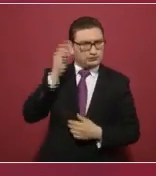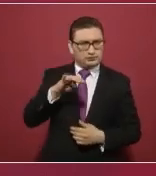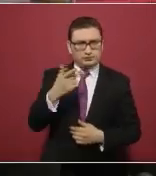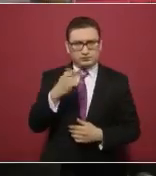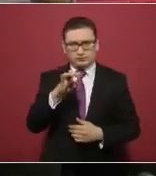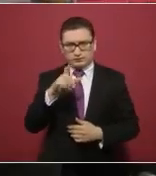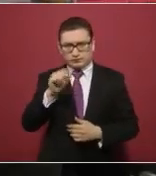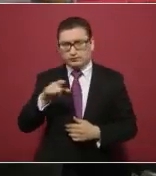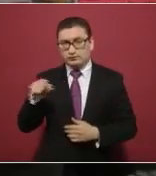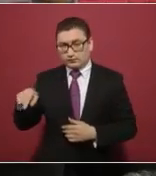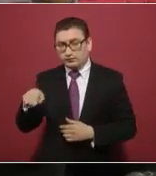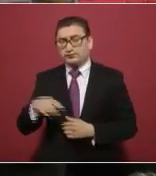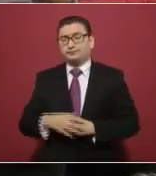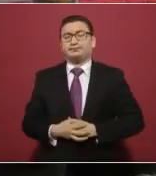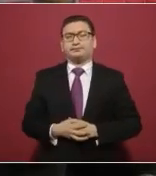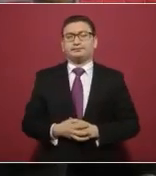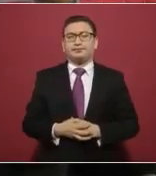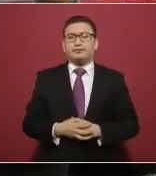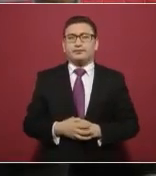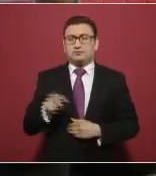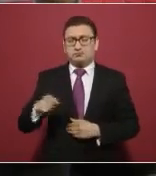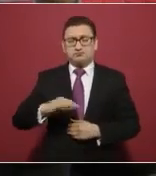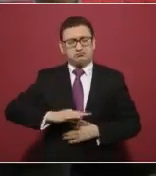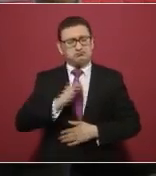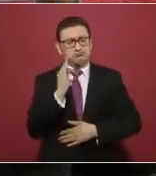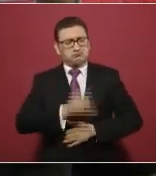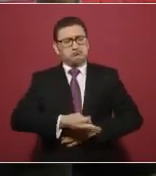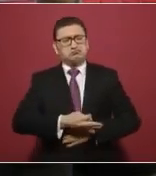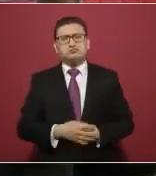Bachelet, ha aceptado